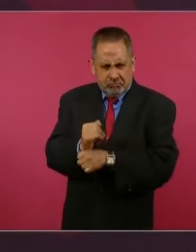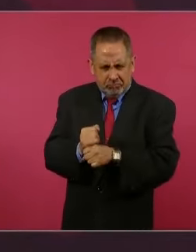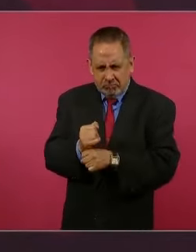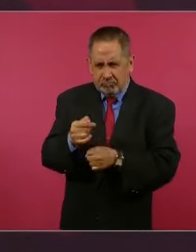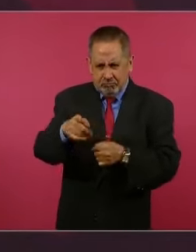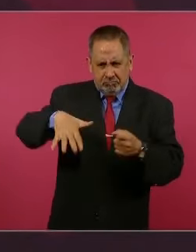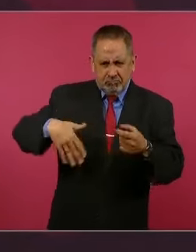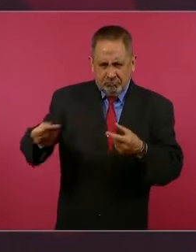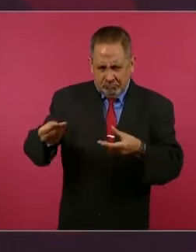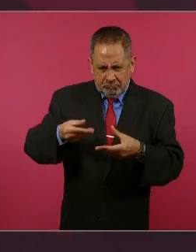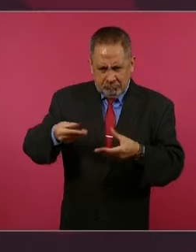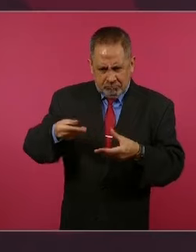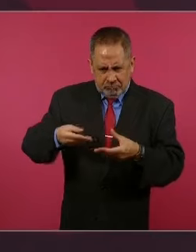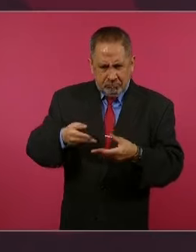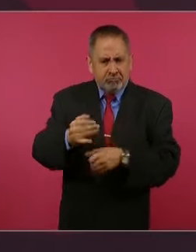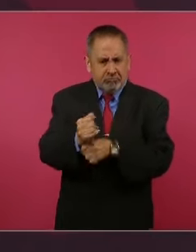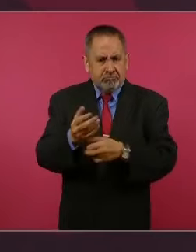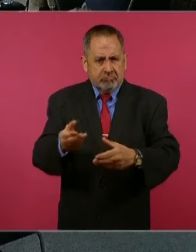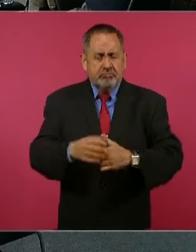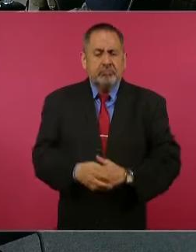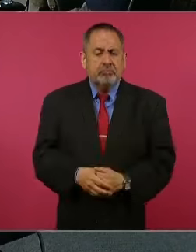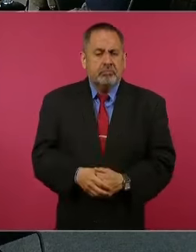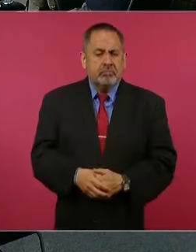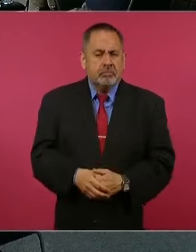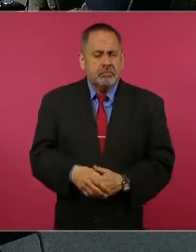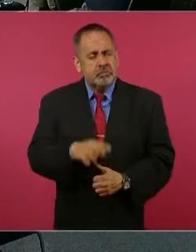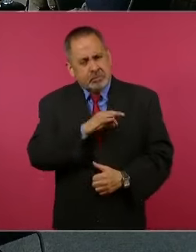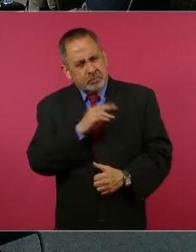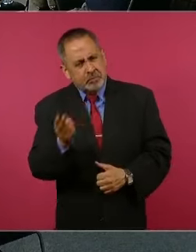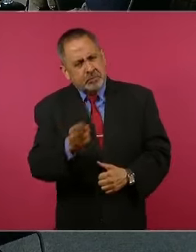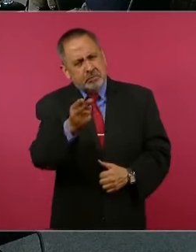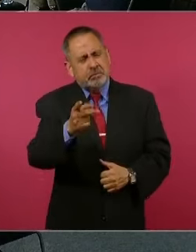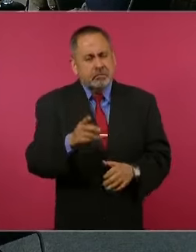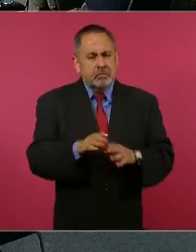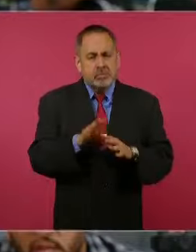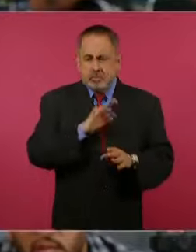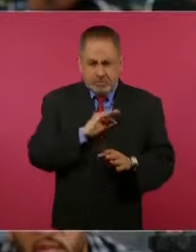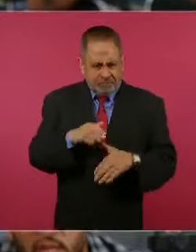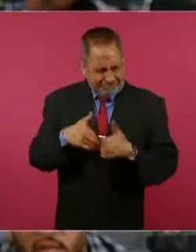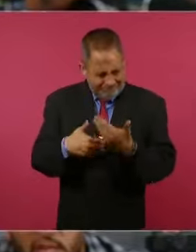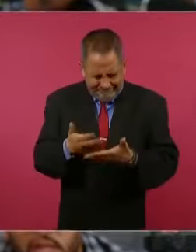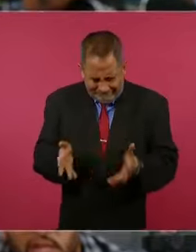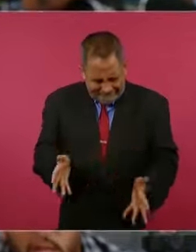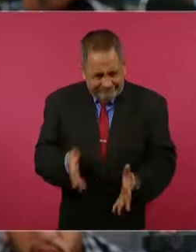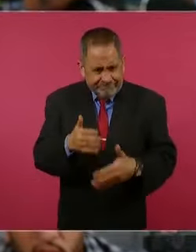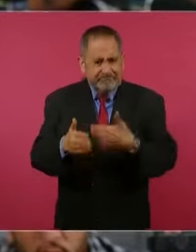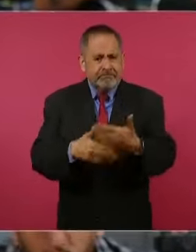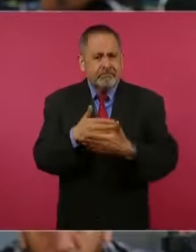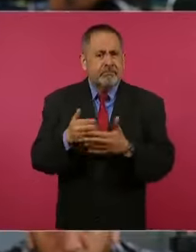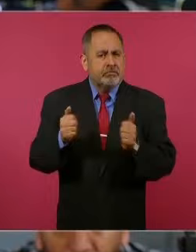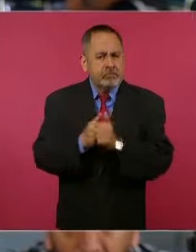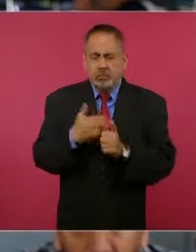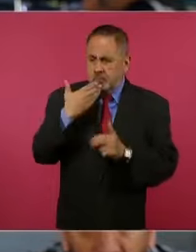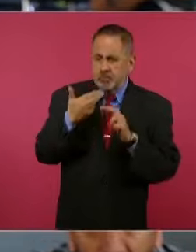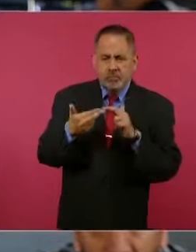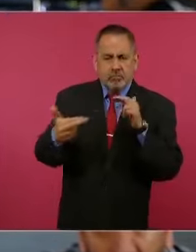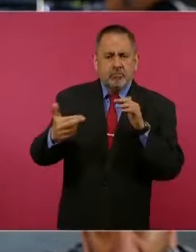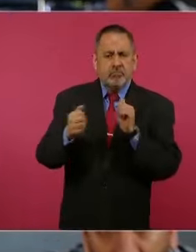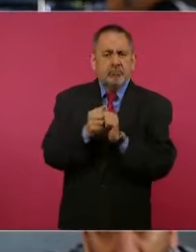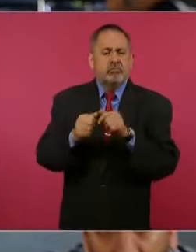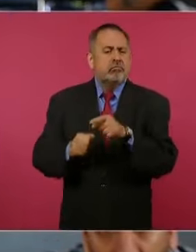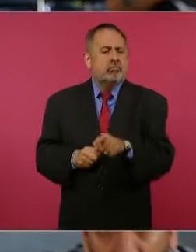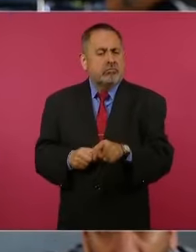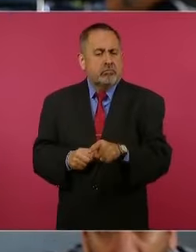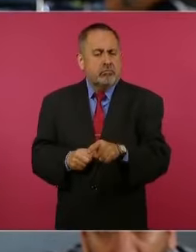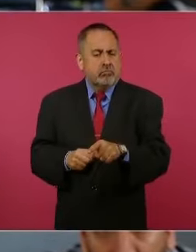todo lo que está va actuar presidente usted podría hac que que caminaran estas con la buena relación que usted tiene